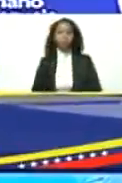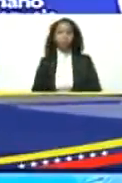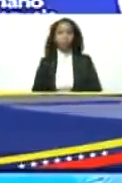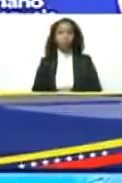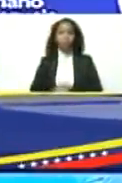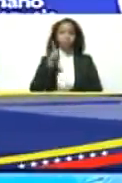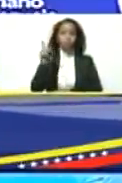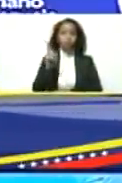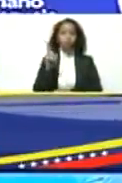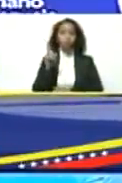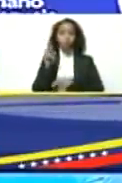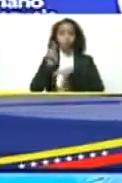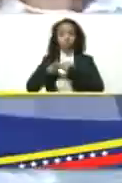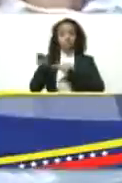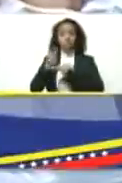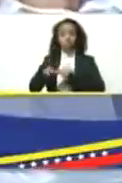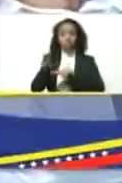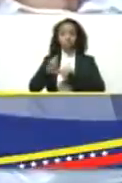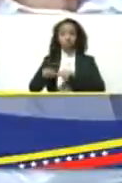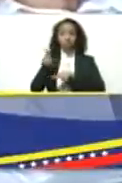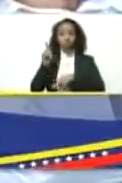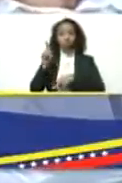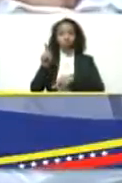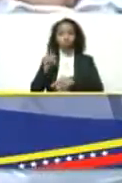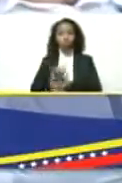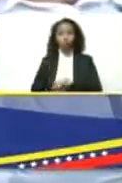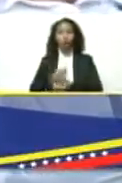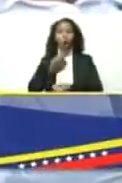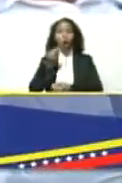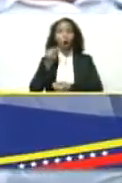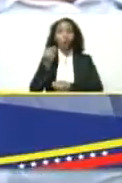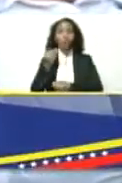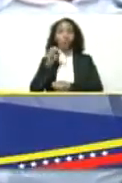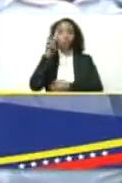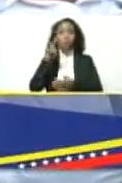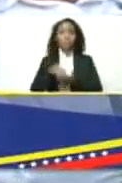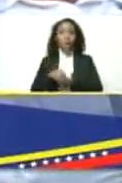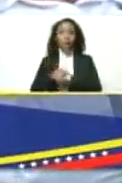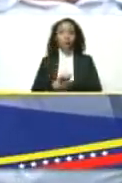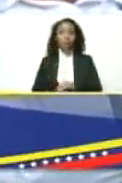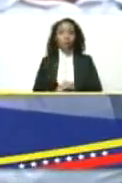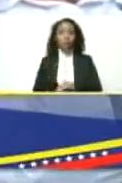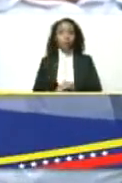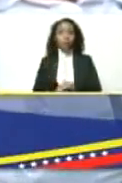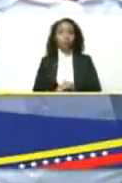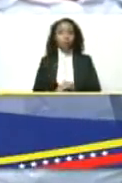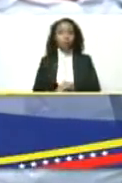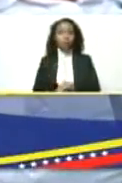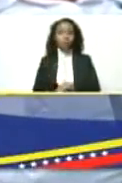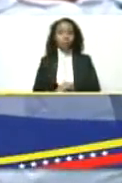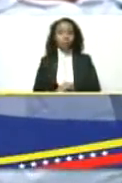eres un muchachito de la juventud de los 2000. ¿Verdad?